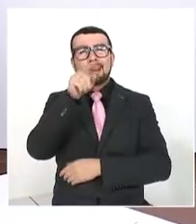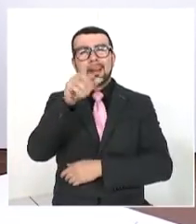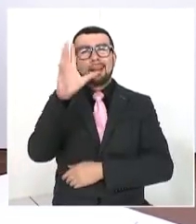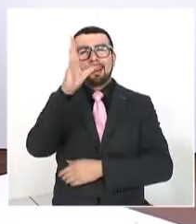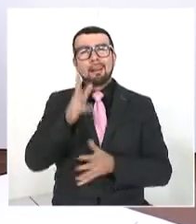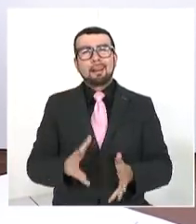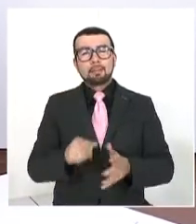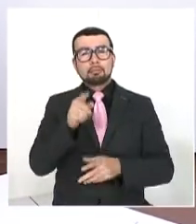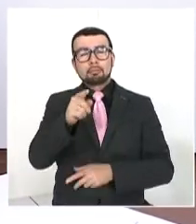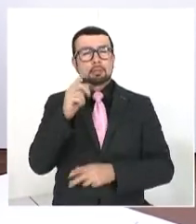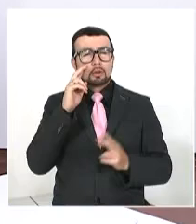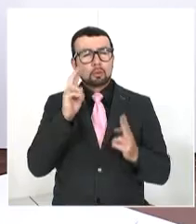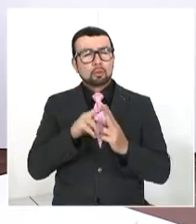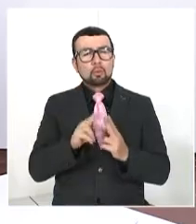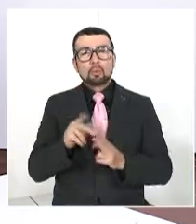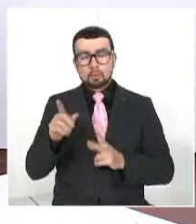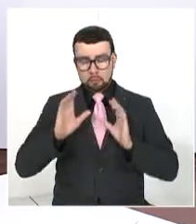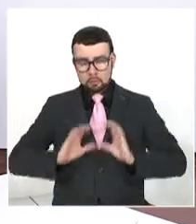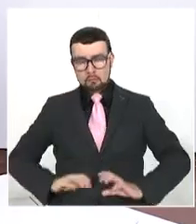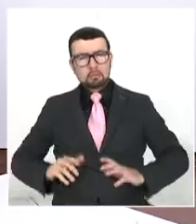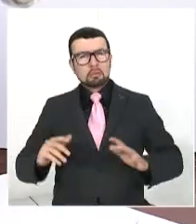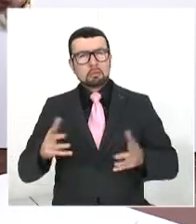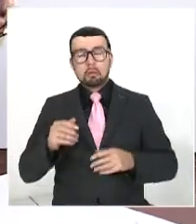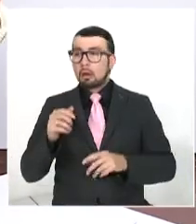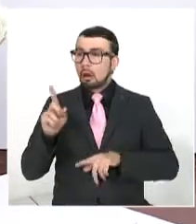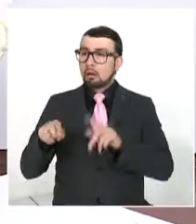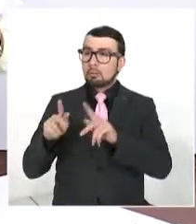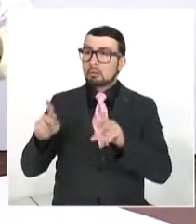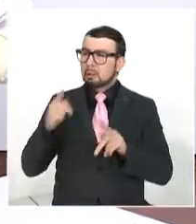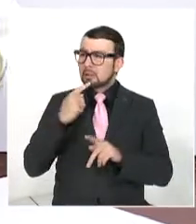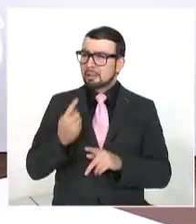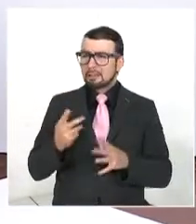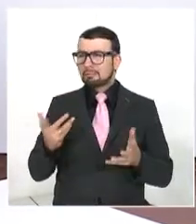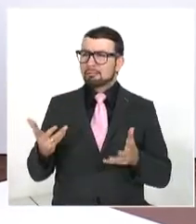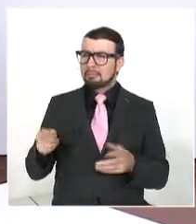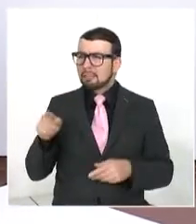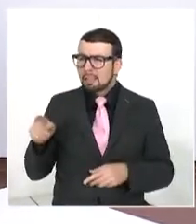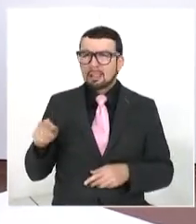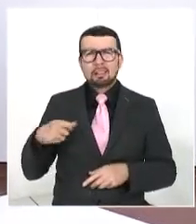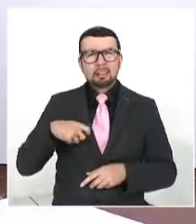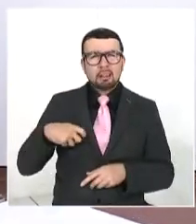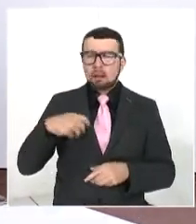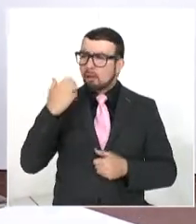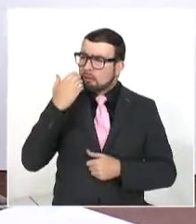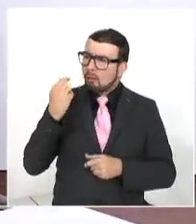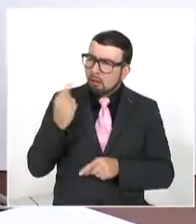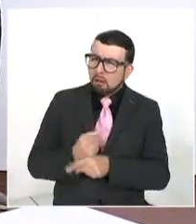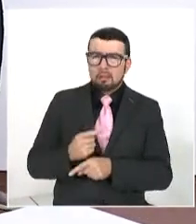es que ustedes también conozcan el cuerpo humano, que la gente dirá, pero ¿cómo así? Él tuvo esta lesión,